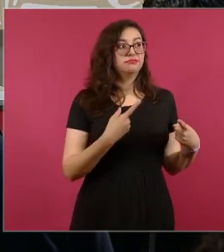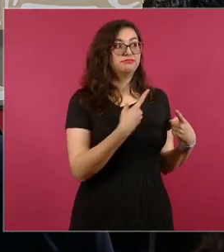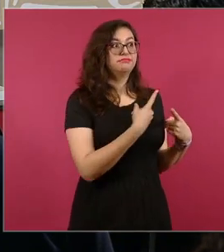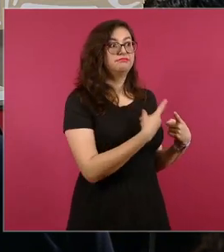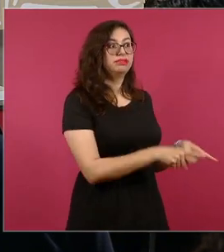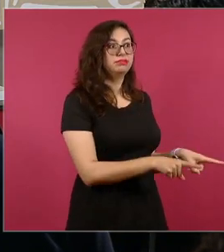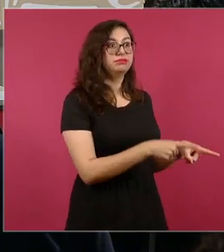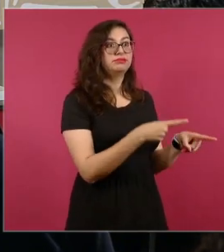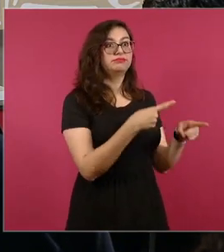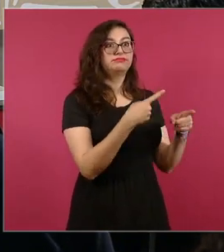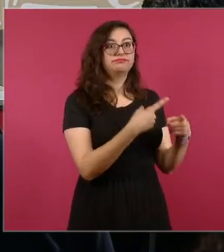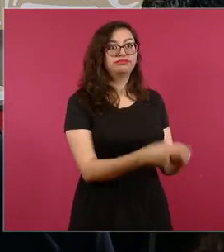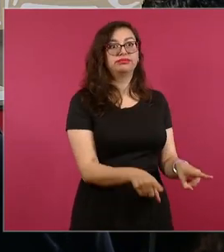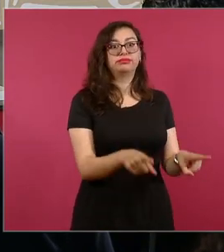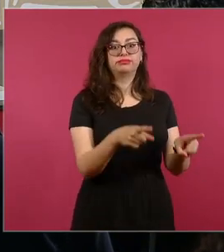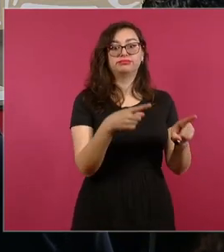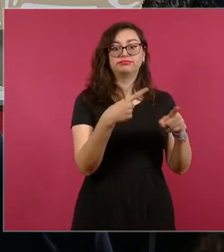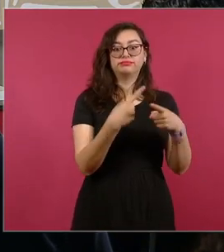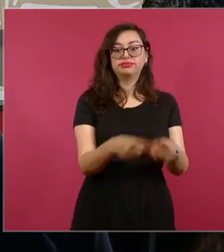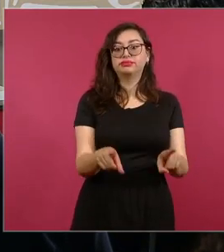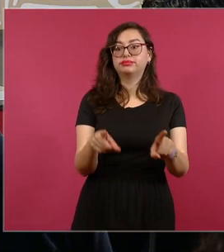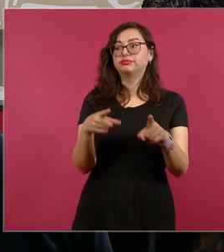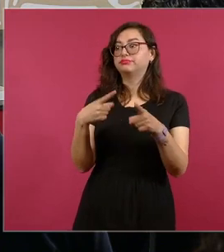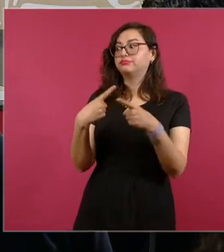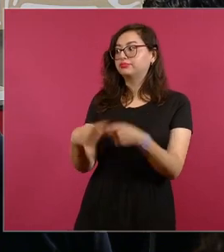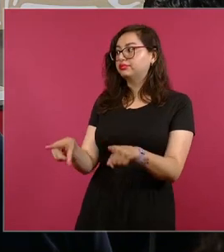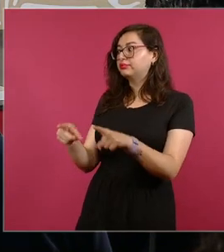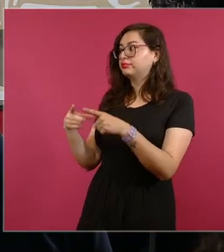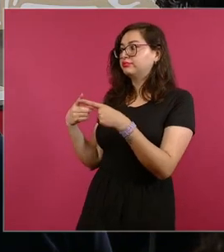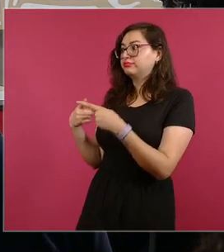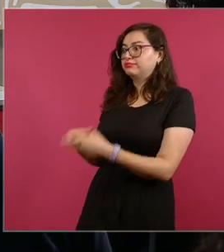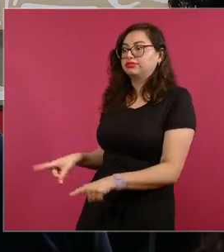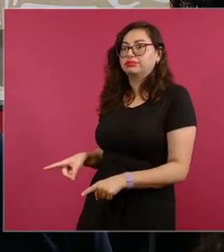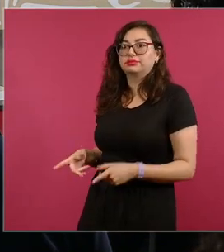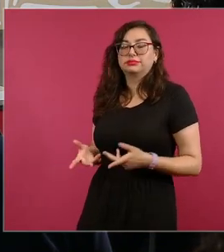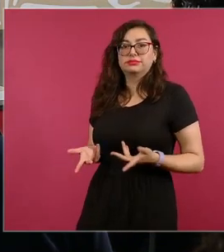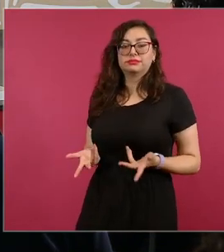Por ejemplo, esto que sacaron ayer